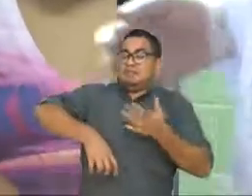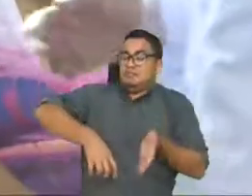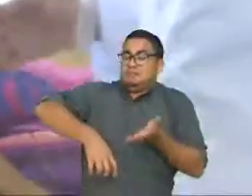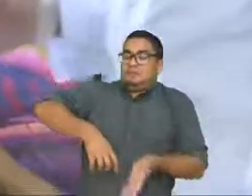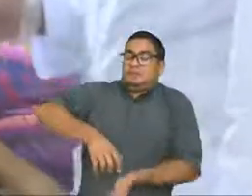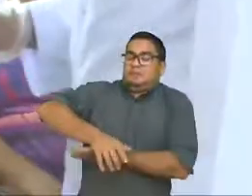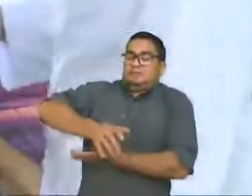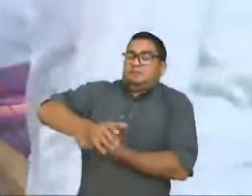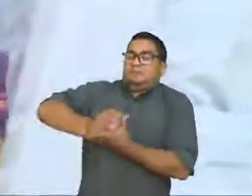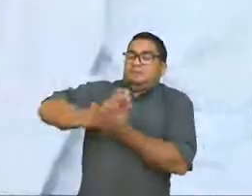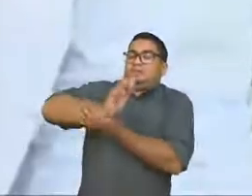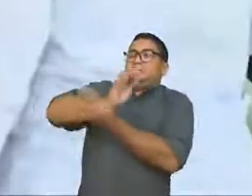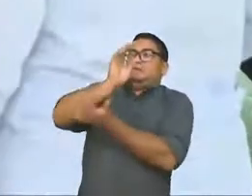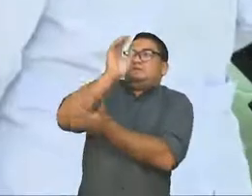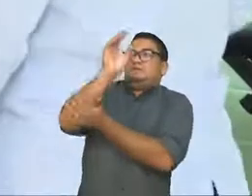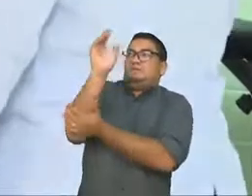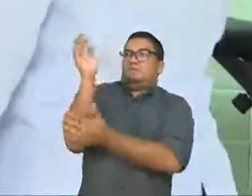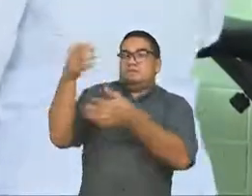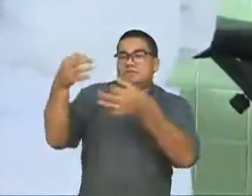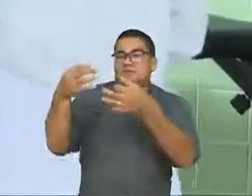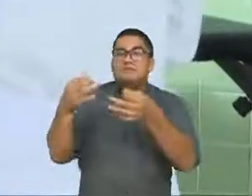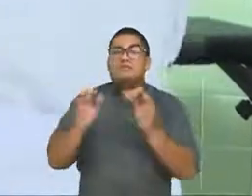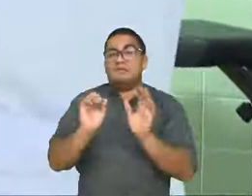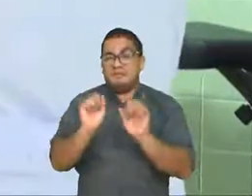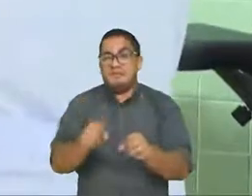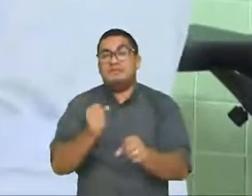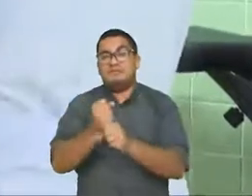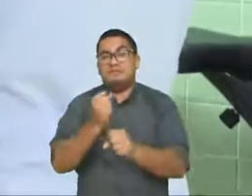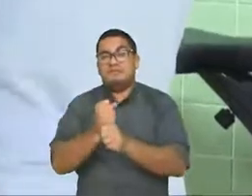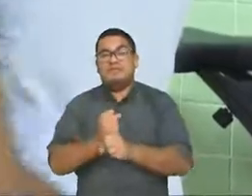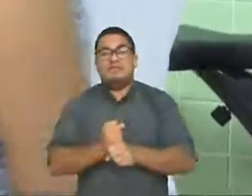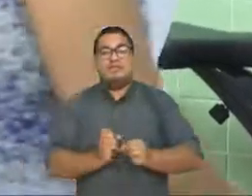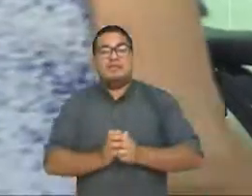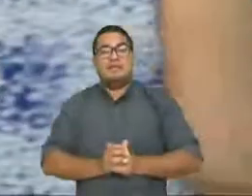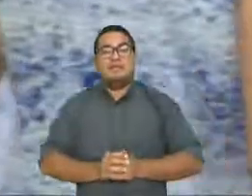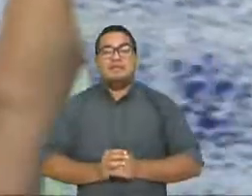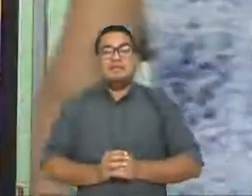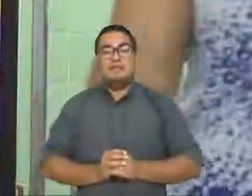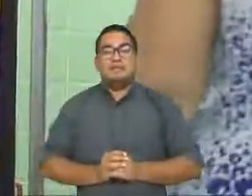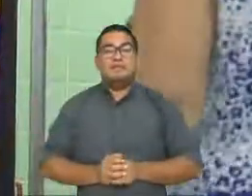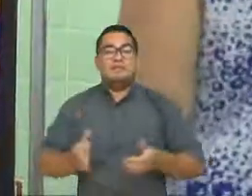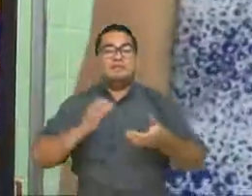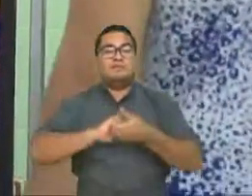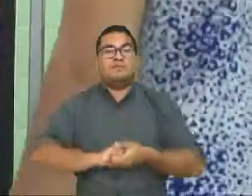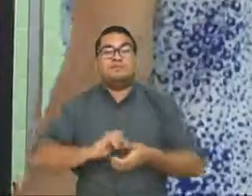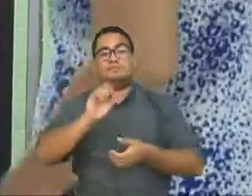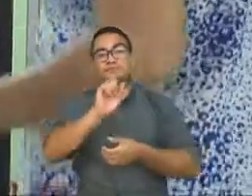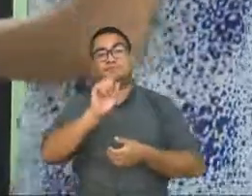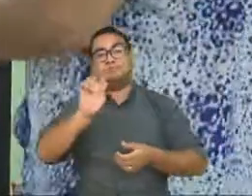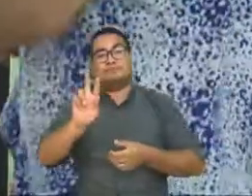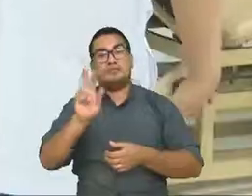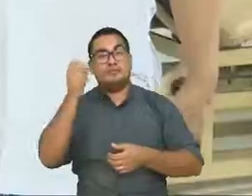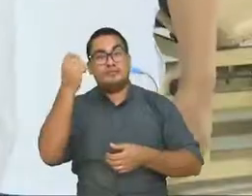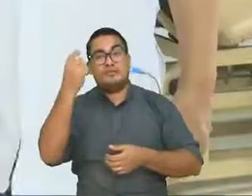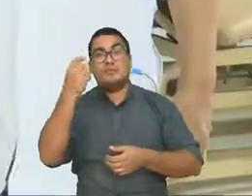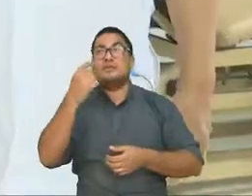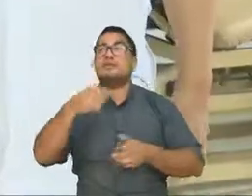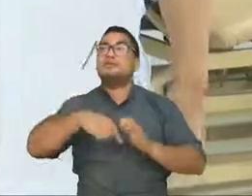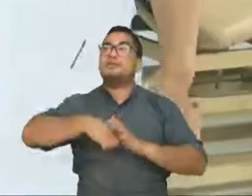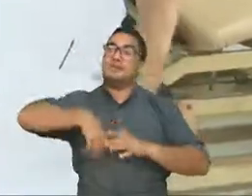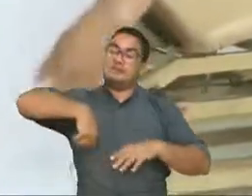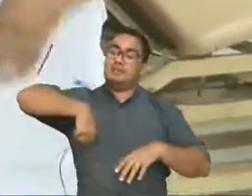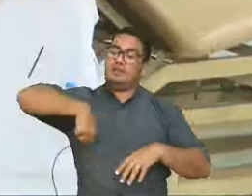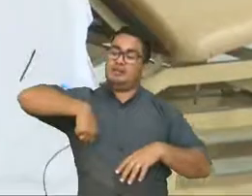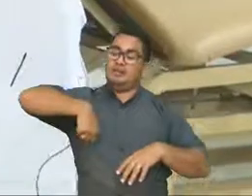la mano, para que la mantenga en posición funcional. Para que los amigos televidentes comprendan. Su mano queda en esta